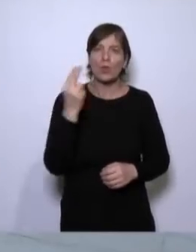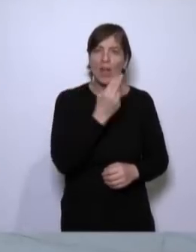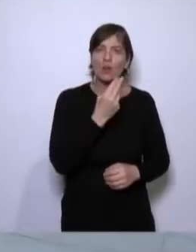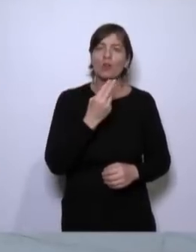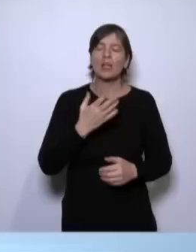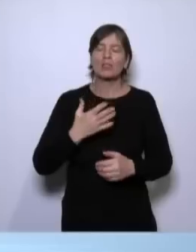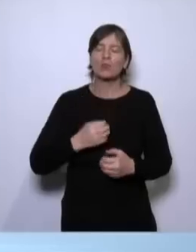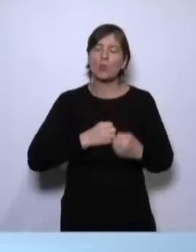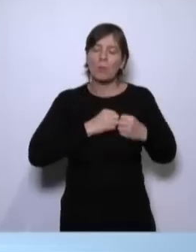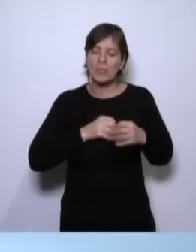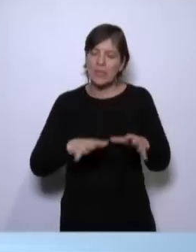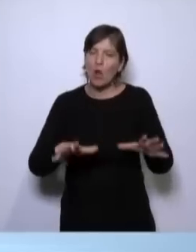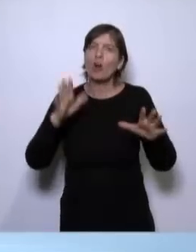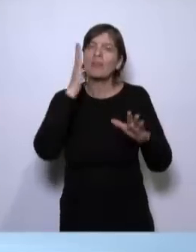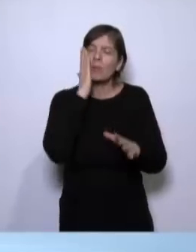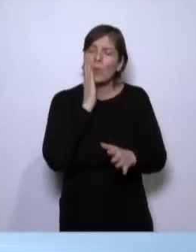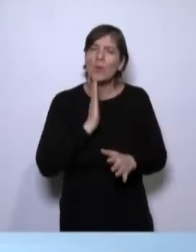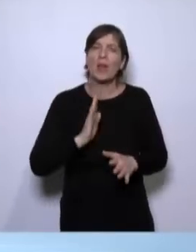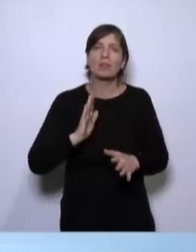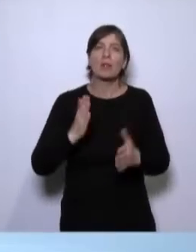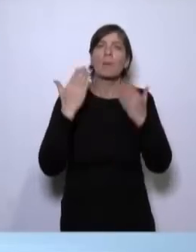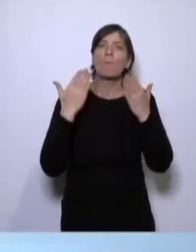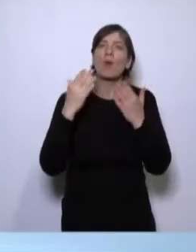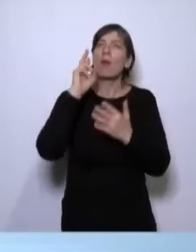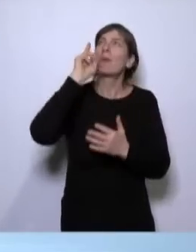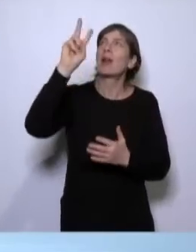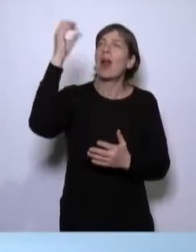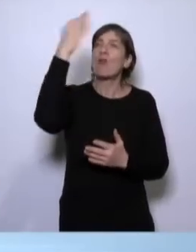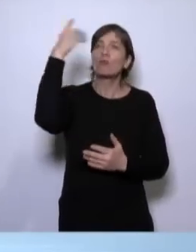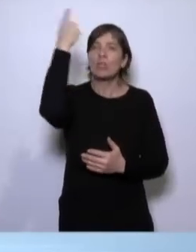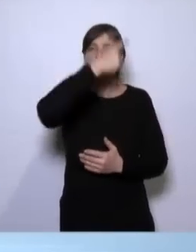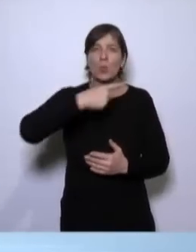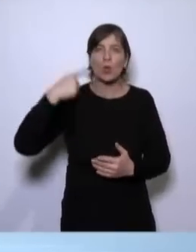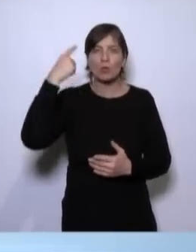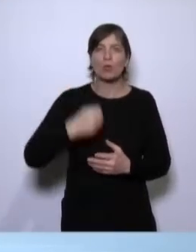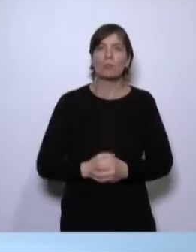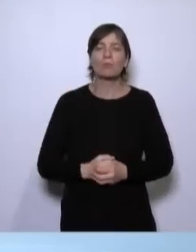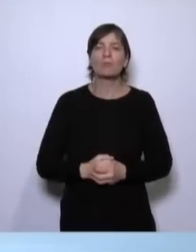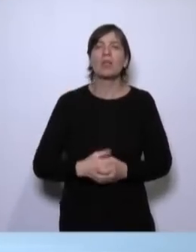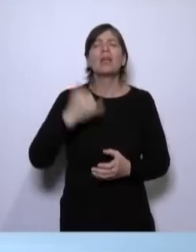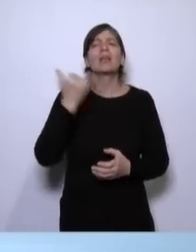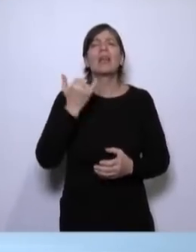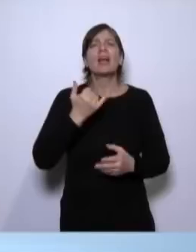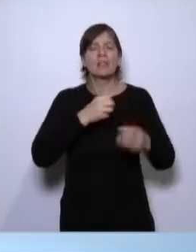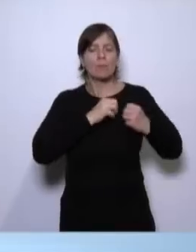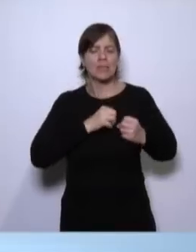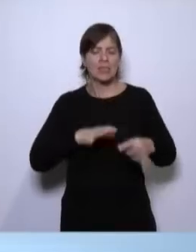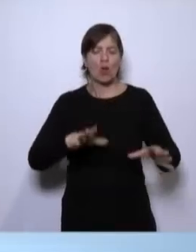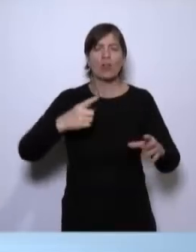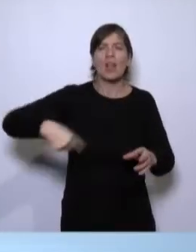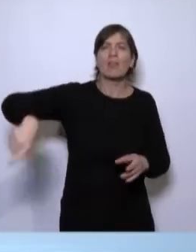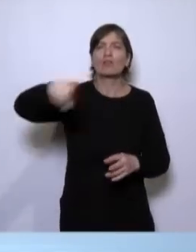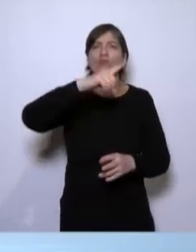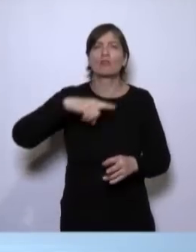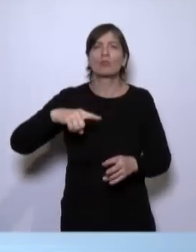tu misericordia. Admítelos a contemplar la luz de tu rostro. Ten misericordia de todos